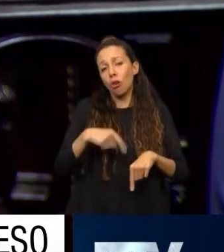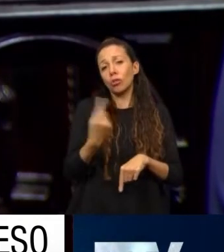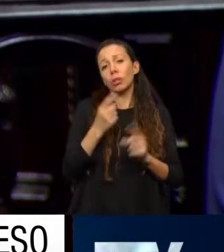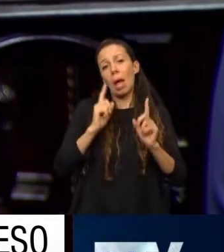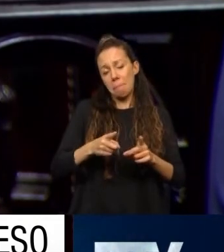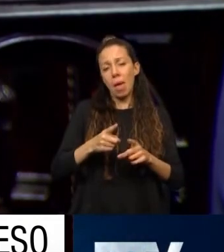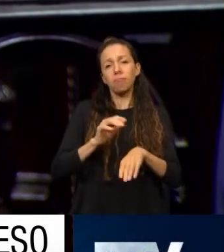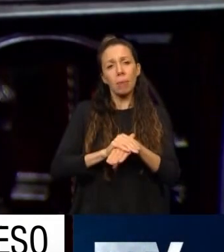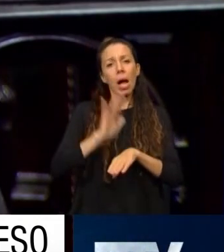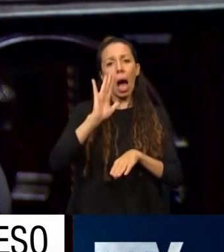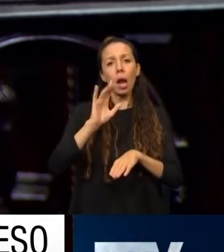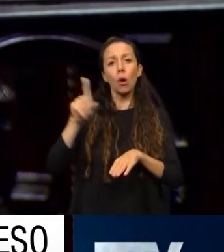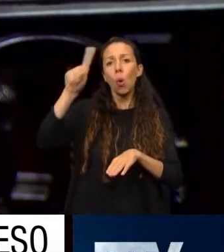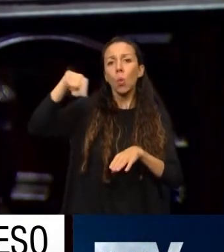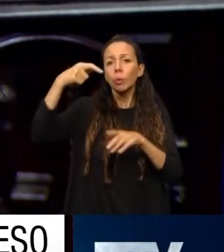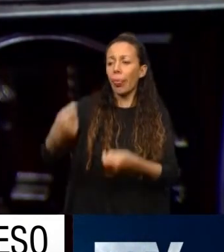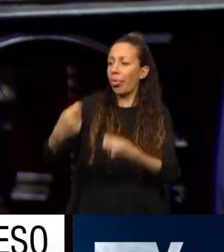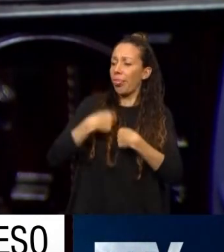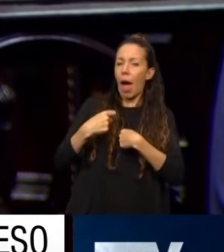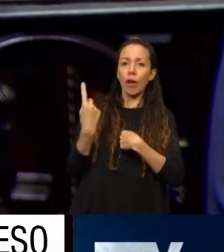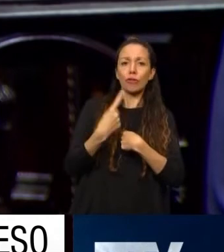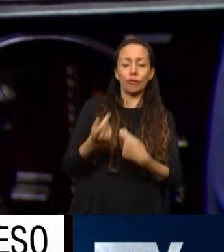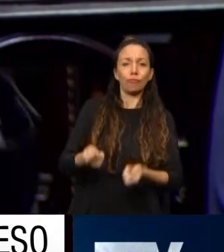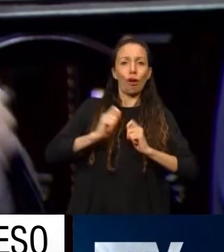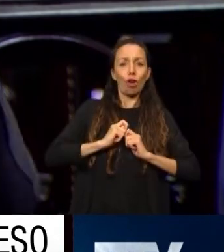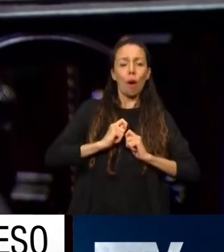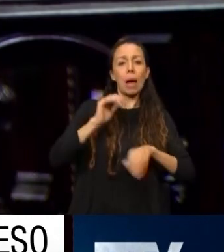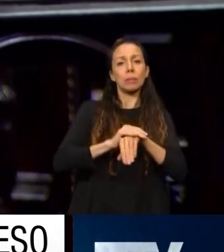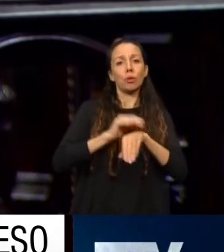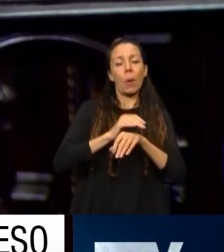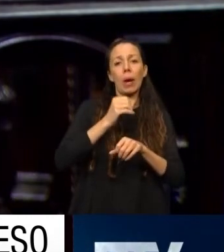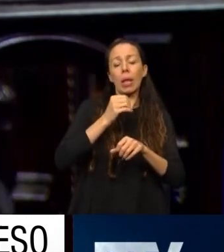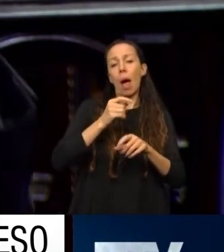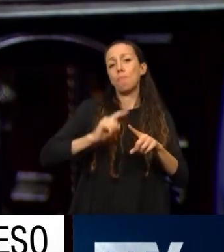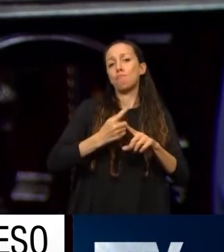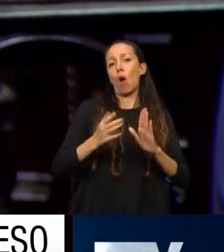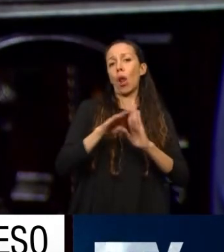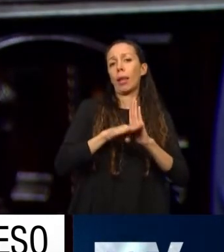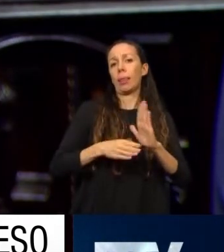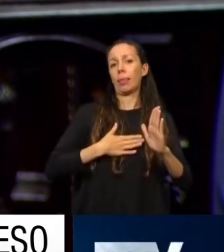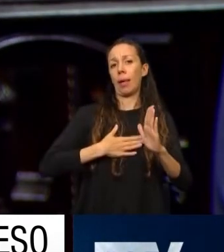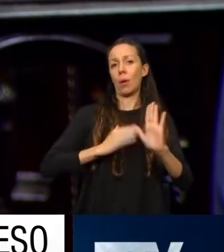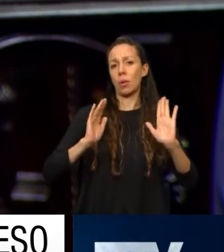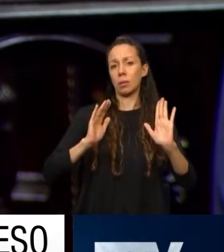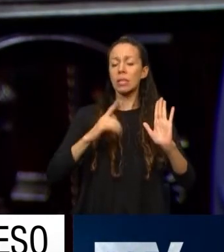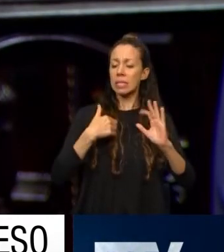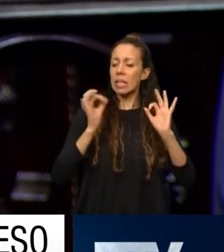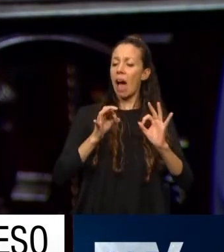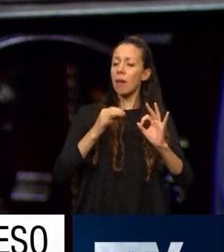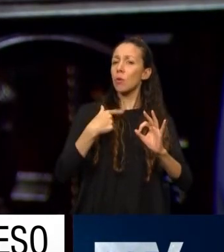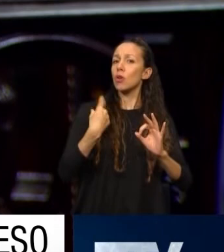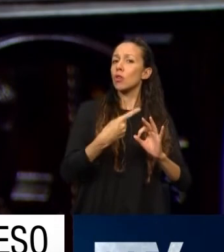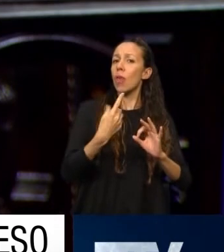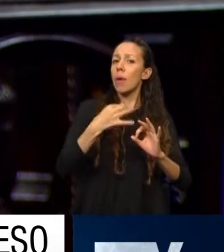que dejaron ustedes, porque es nuestra responsabilidad política, porque entendemos que la política es para tratar de resolver los